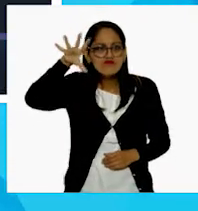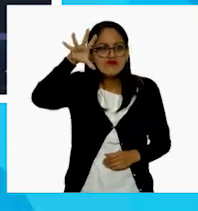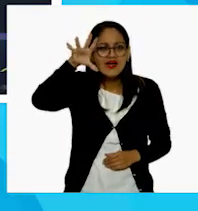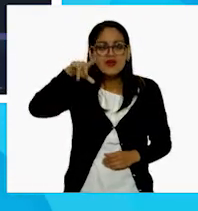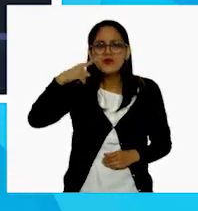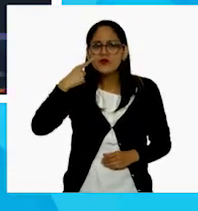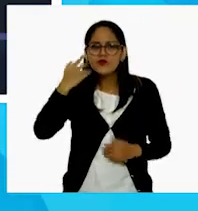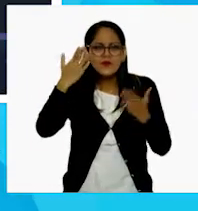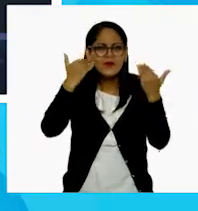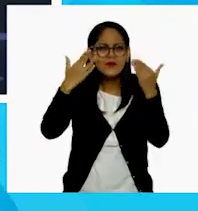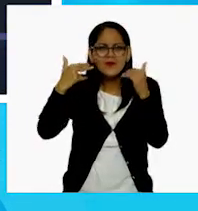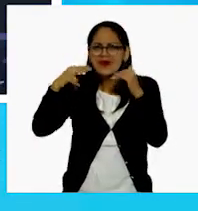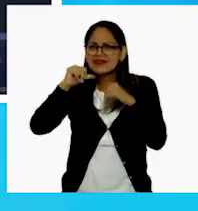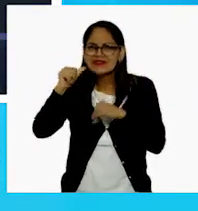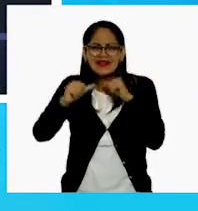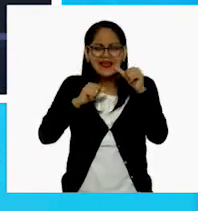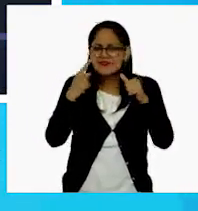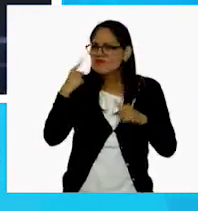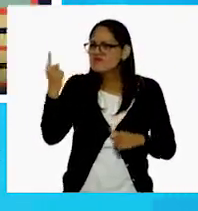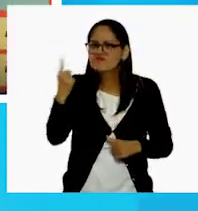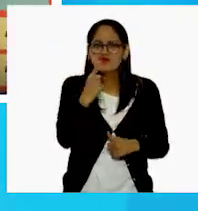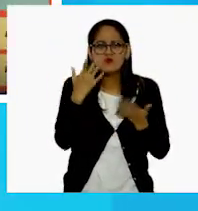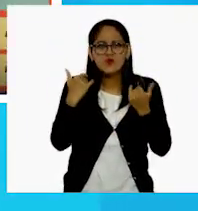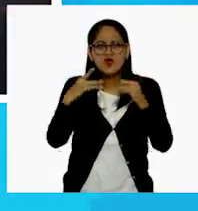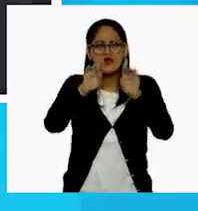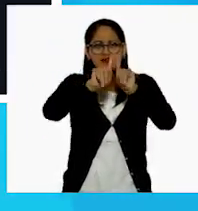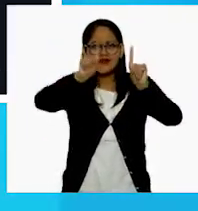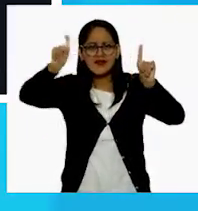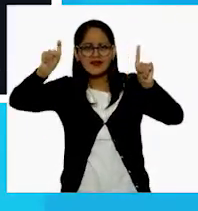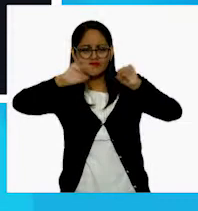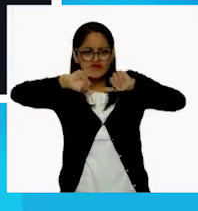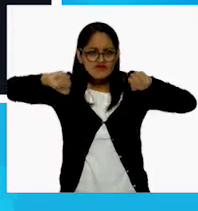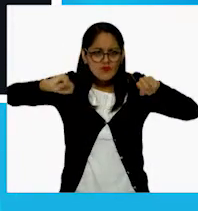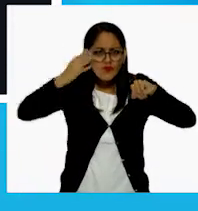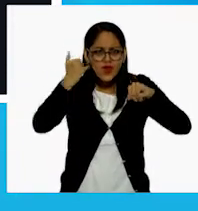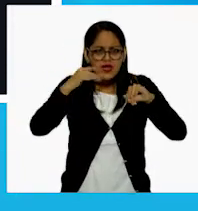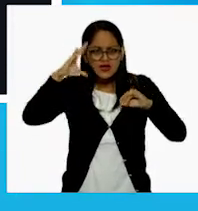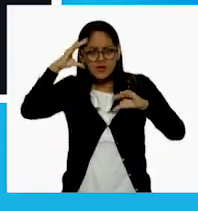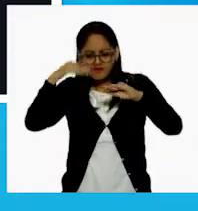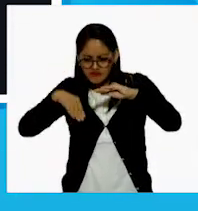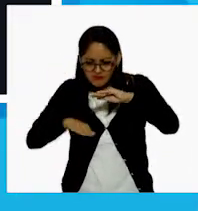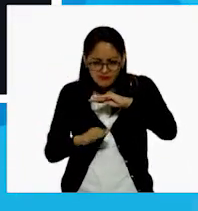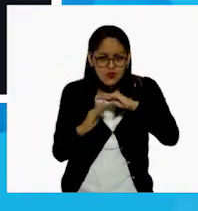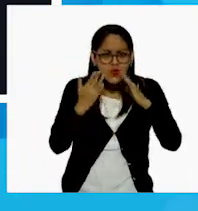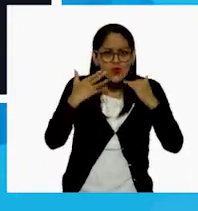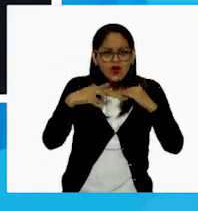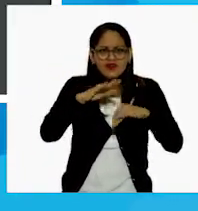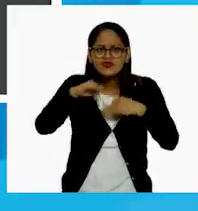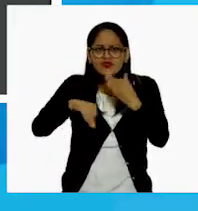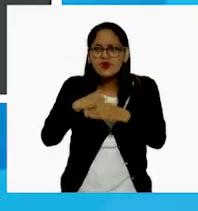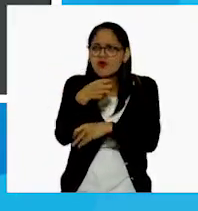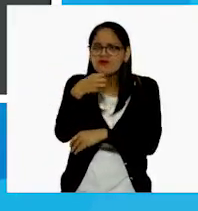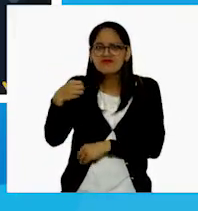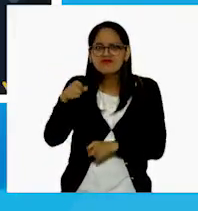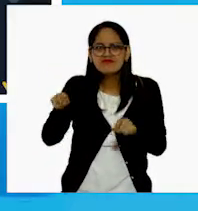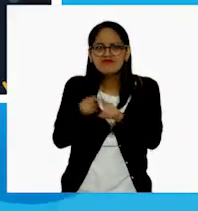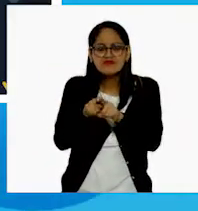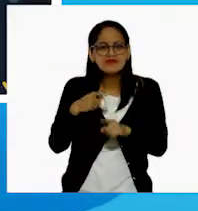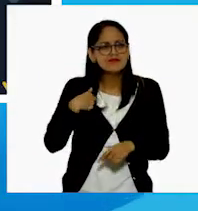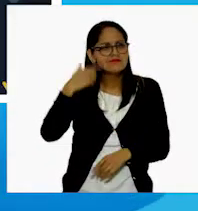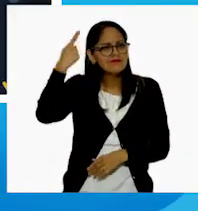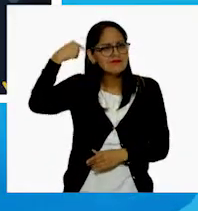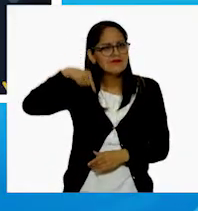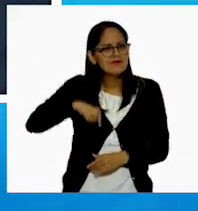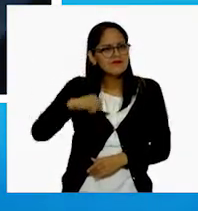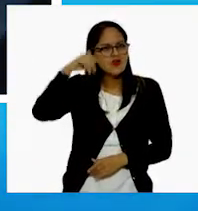Pero no encuentro nada, nada, nada, ni en el closet, ni bajo la cama. Y todo está como lo había dejado. ¿Será que